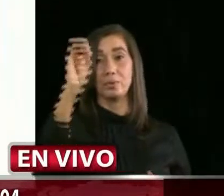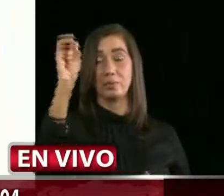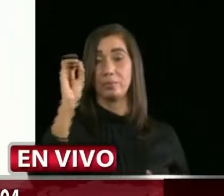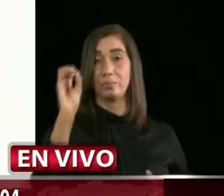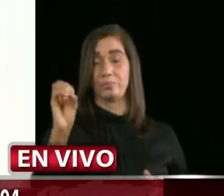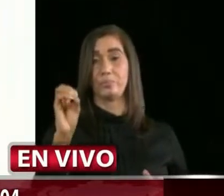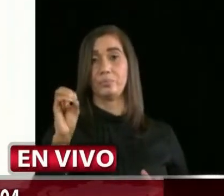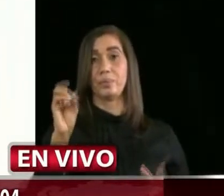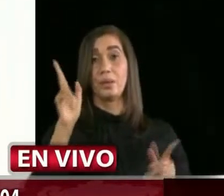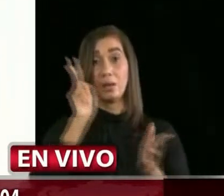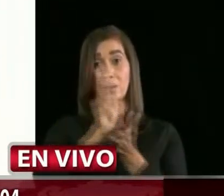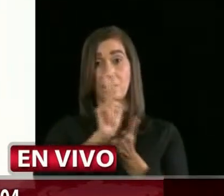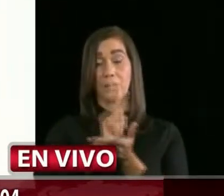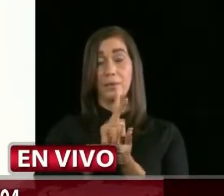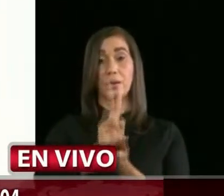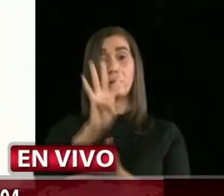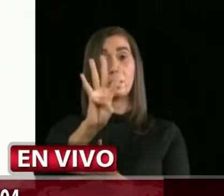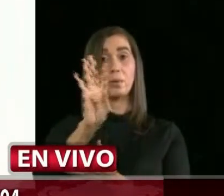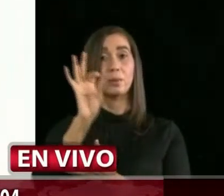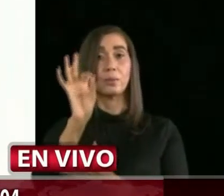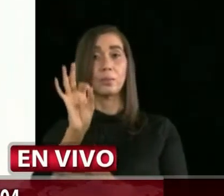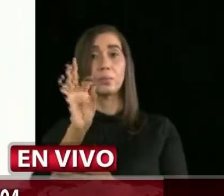6.07%. La Vega,